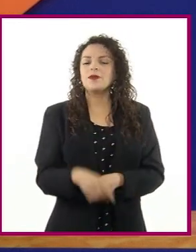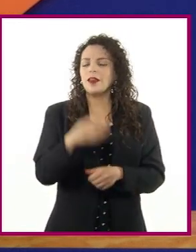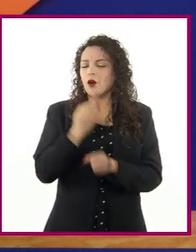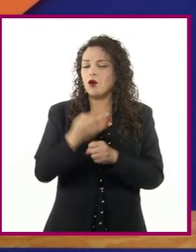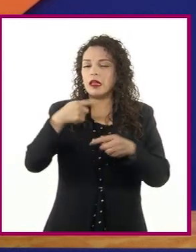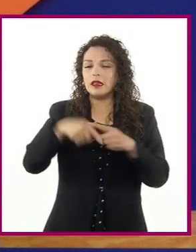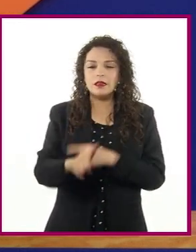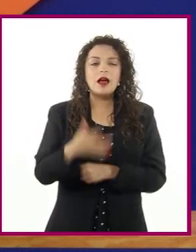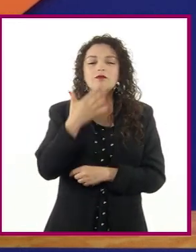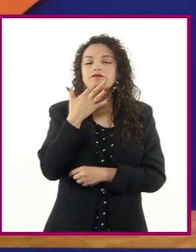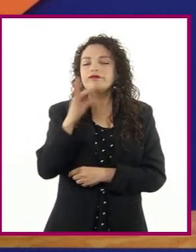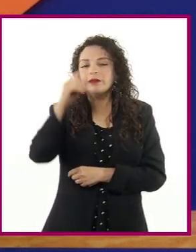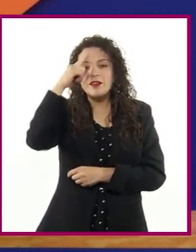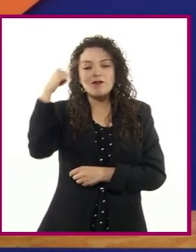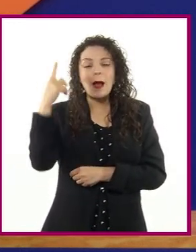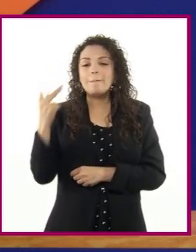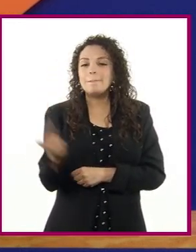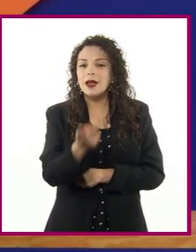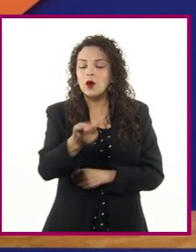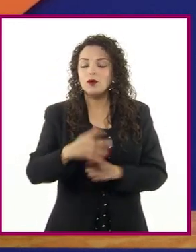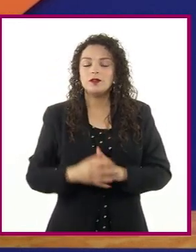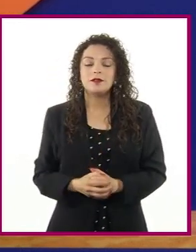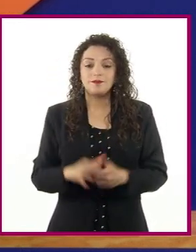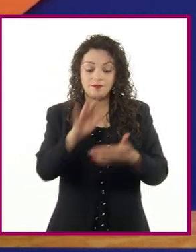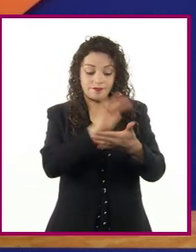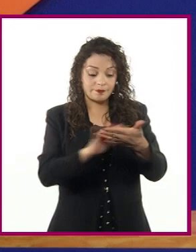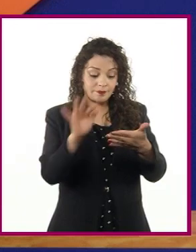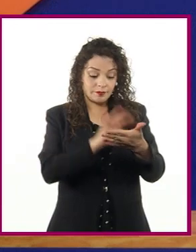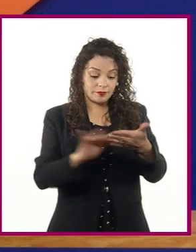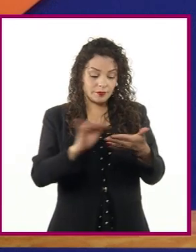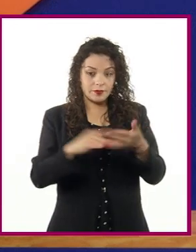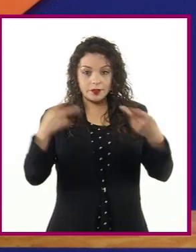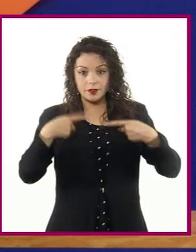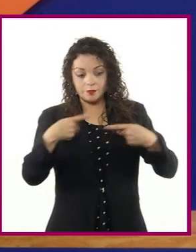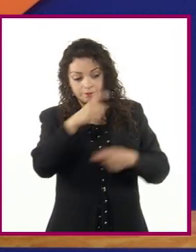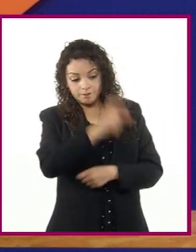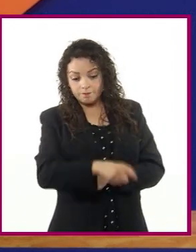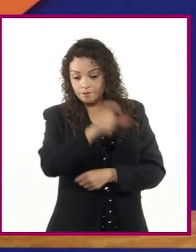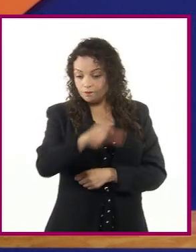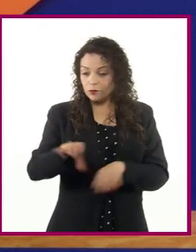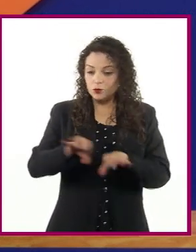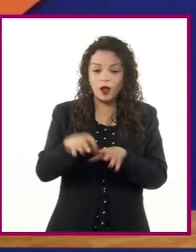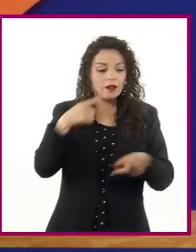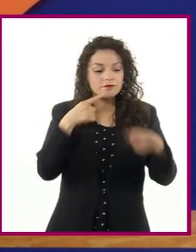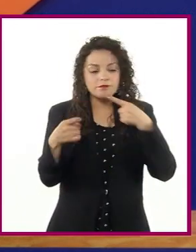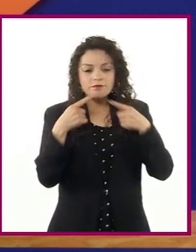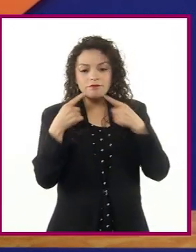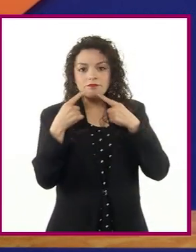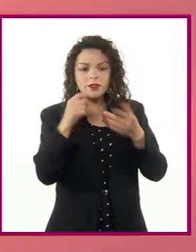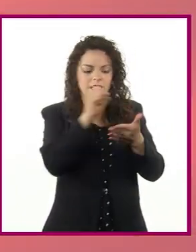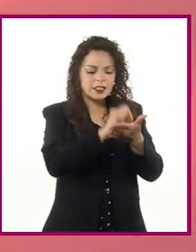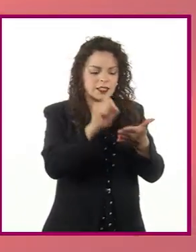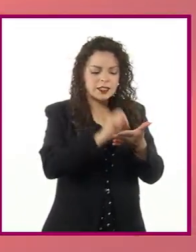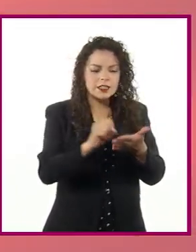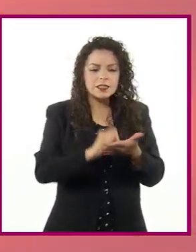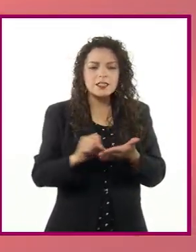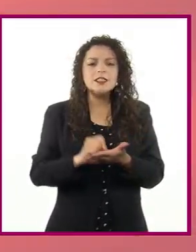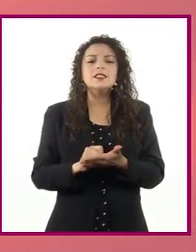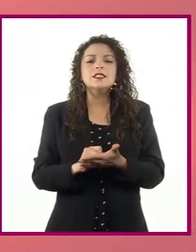sencilla. Generalmente, el texto de los diálogos de los personajes se escribe dentro